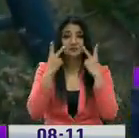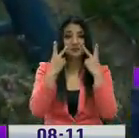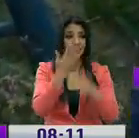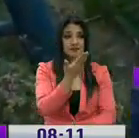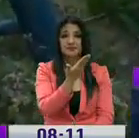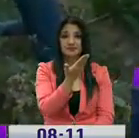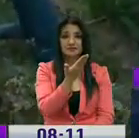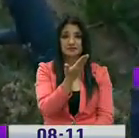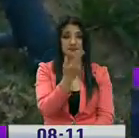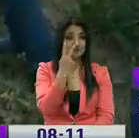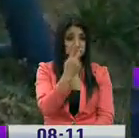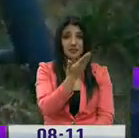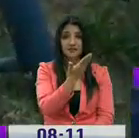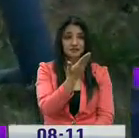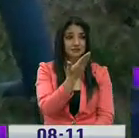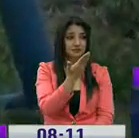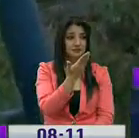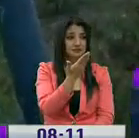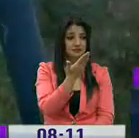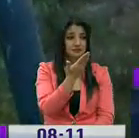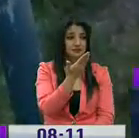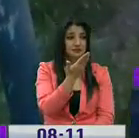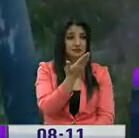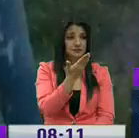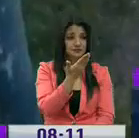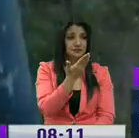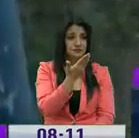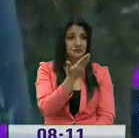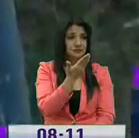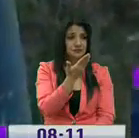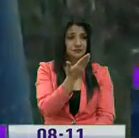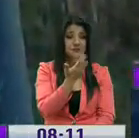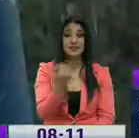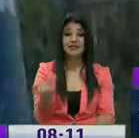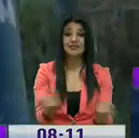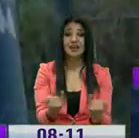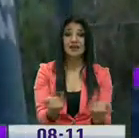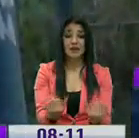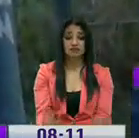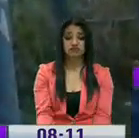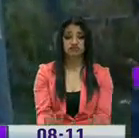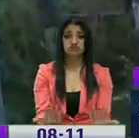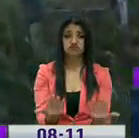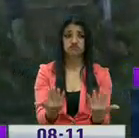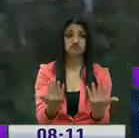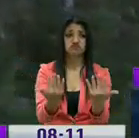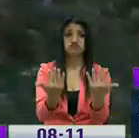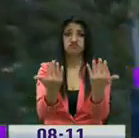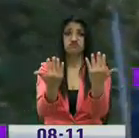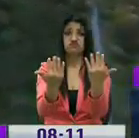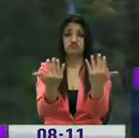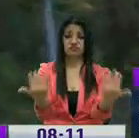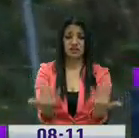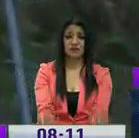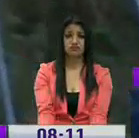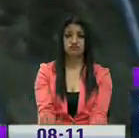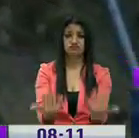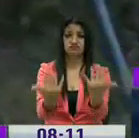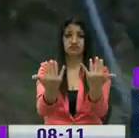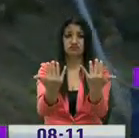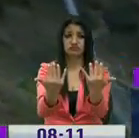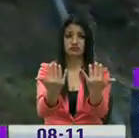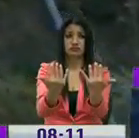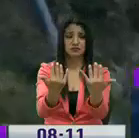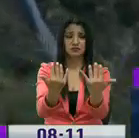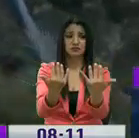imágenes, muchísimas gracias, vecina, hasta dónde llega la hierba que no se ha podado ya en años. Me llega a mí hasta